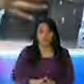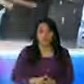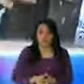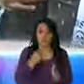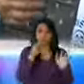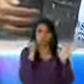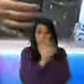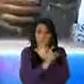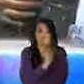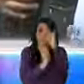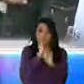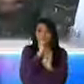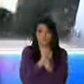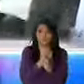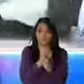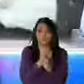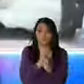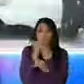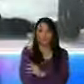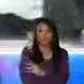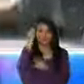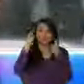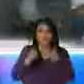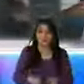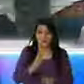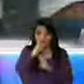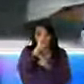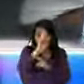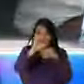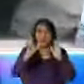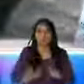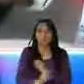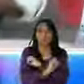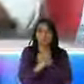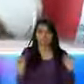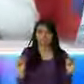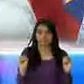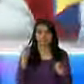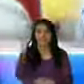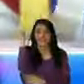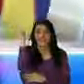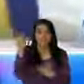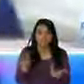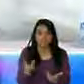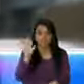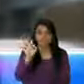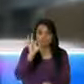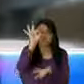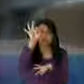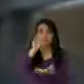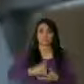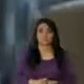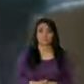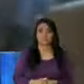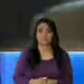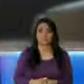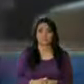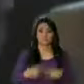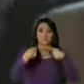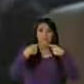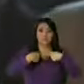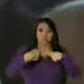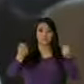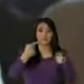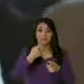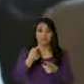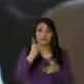internacional por la violación de los derechos humanos de los ecuatorianos. Uno de sus derechos es elegir. Como están anunciando que van a iniciar